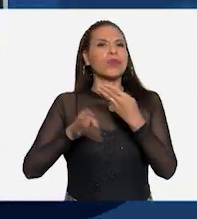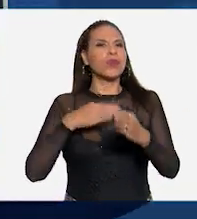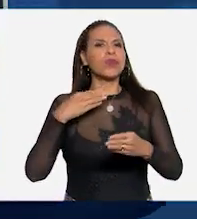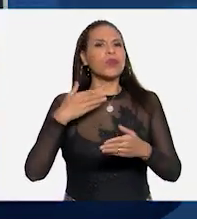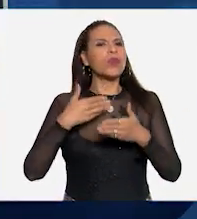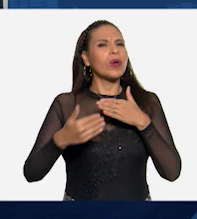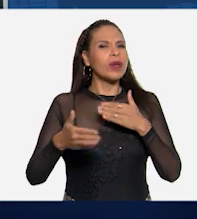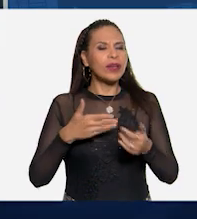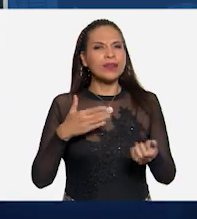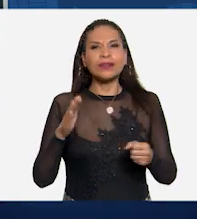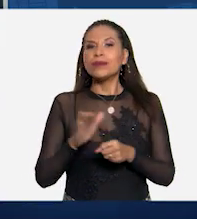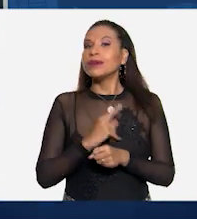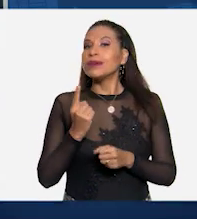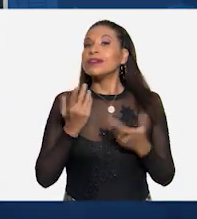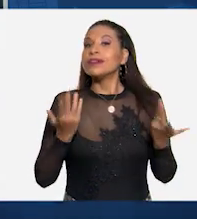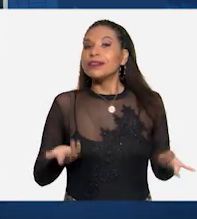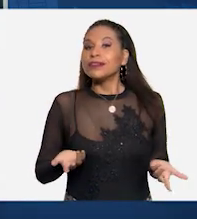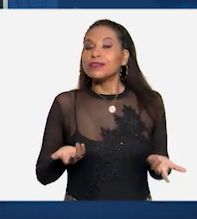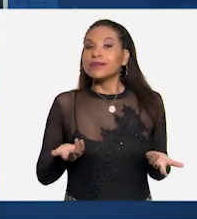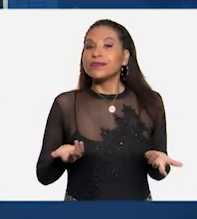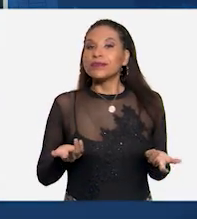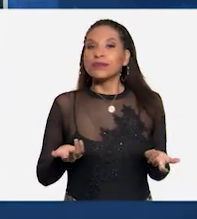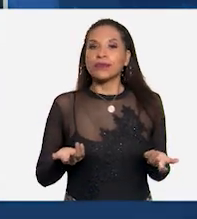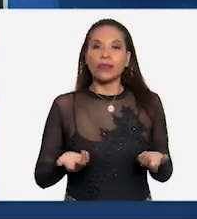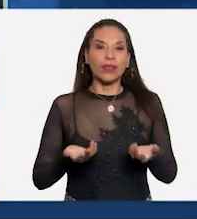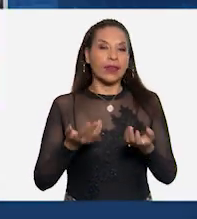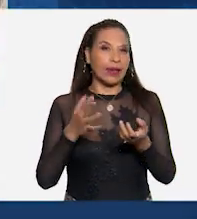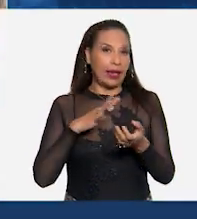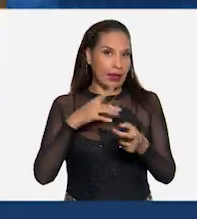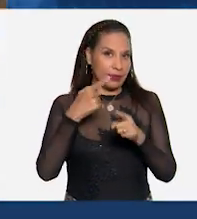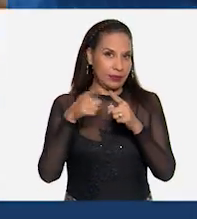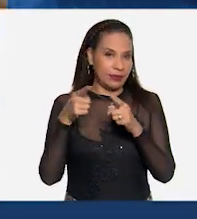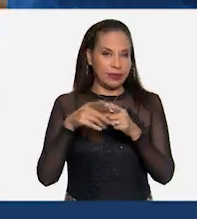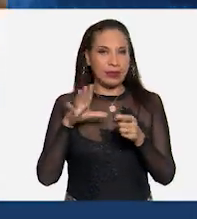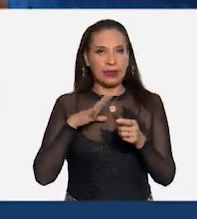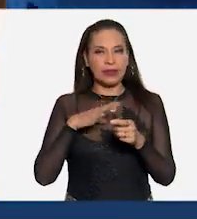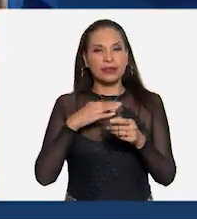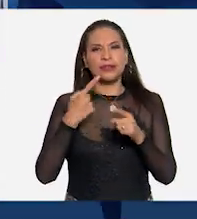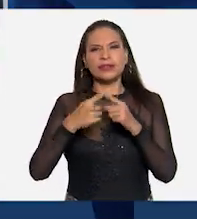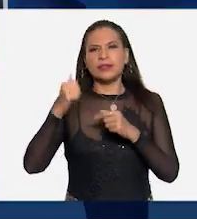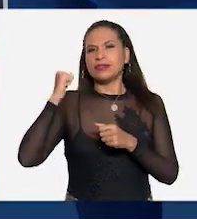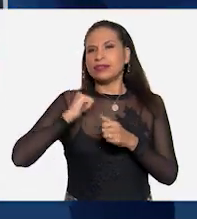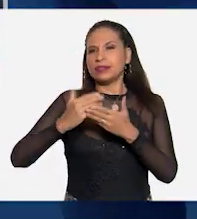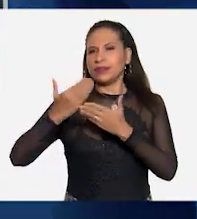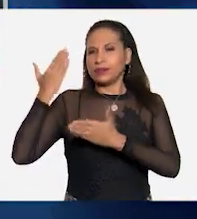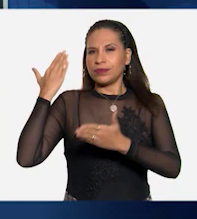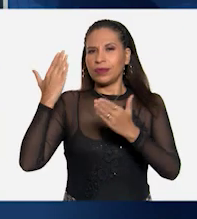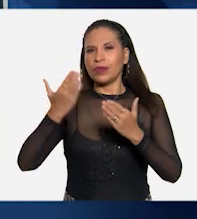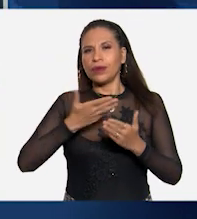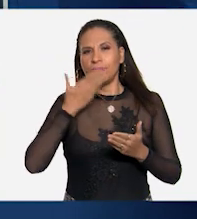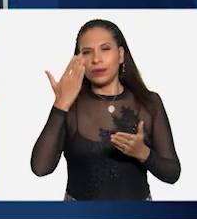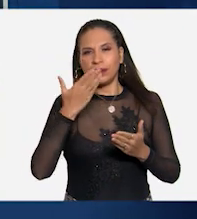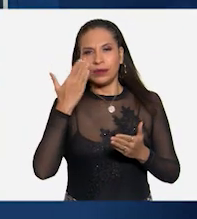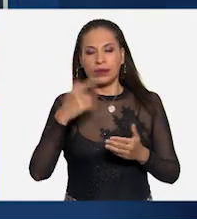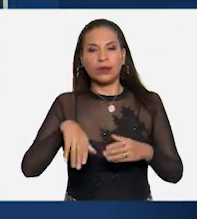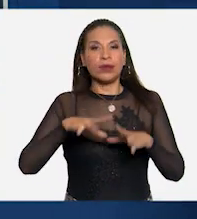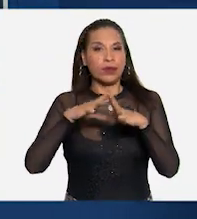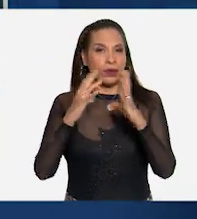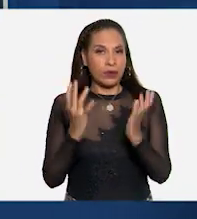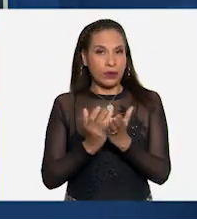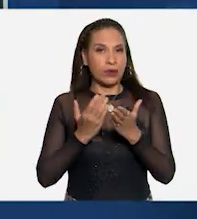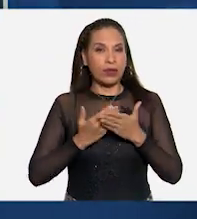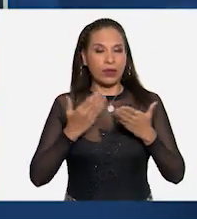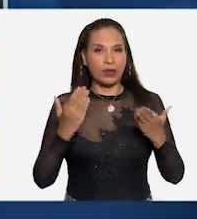moderno, porque a pesar de que existe una presencia de la antigüedad clásica, nuestro mundo de hoy en